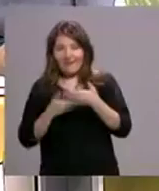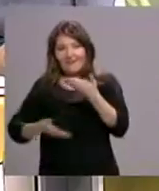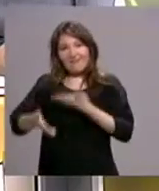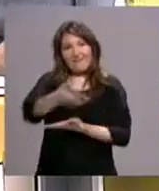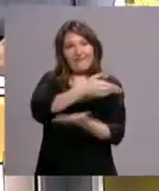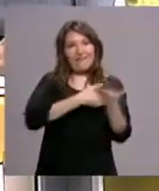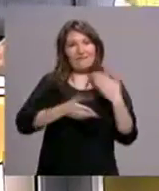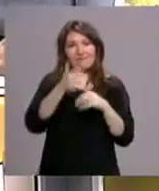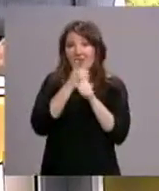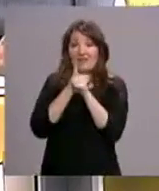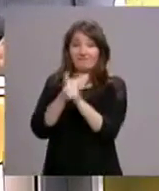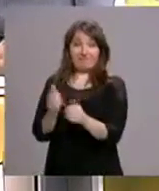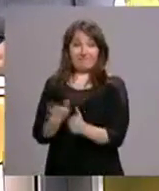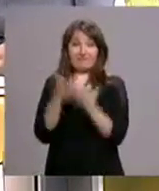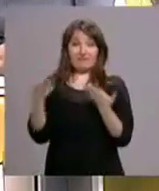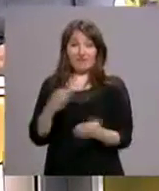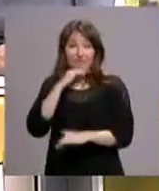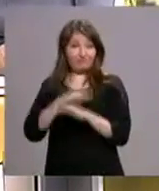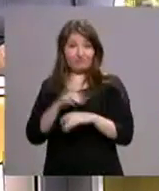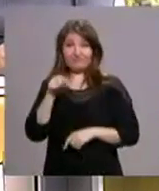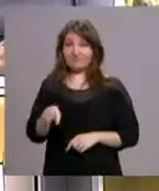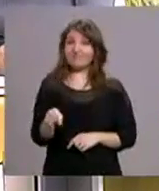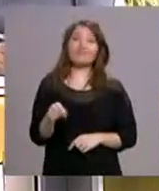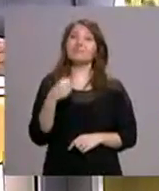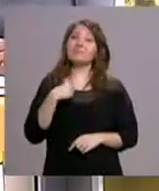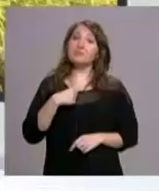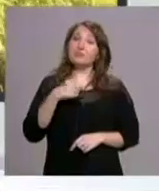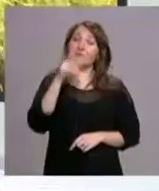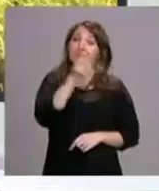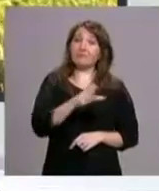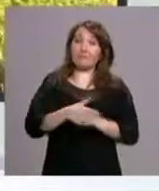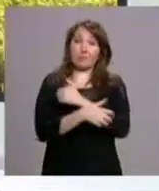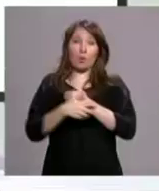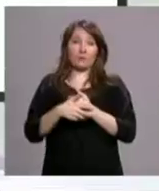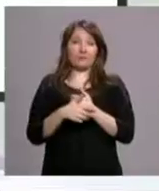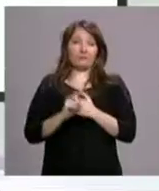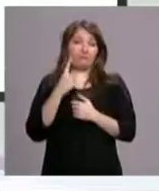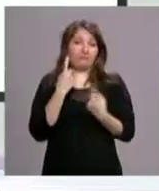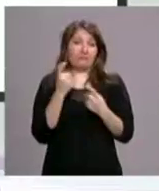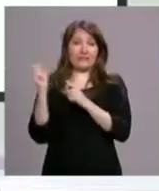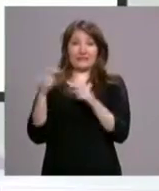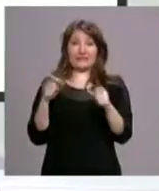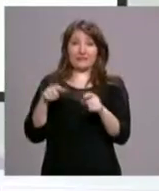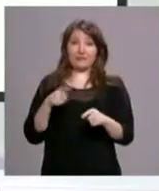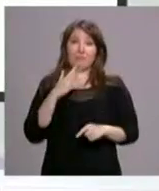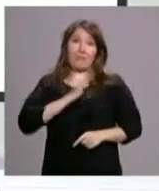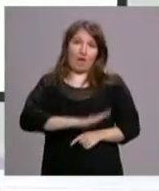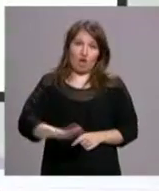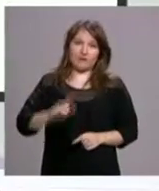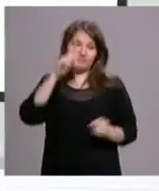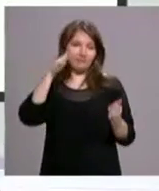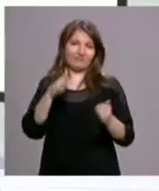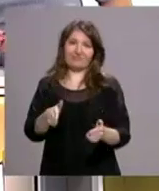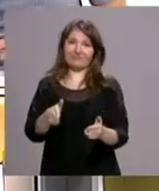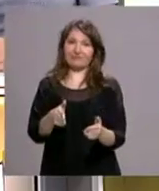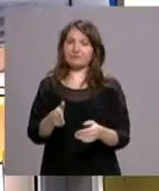servidores del Evangelio y ser servidores en este caso de la causa de los pobres y de los emigrantes, menores migrantes. ¿Cómo trabaja la